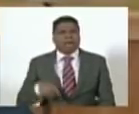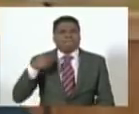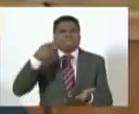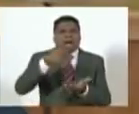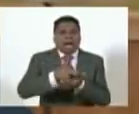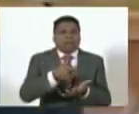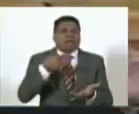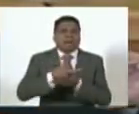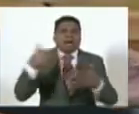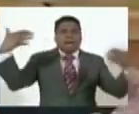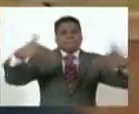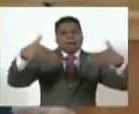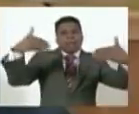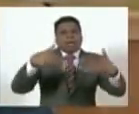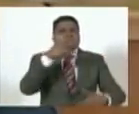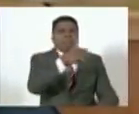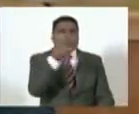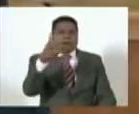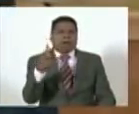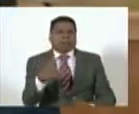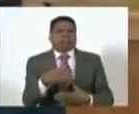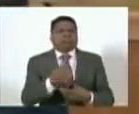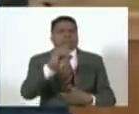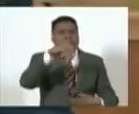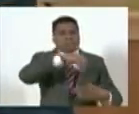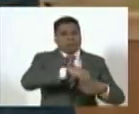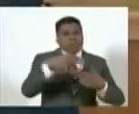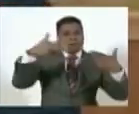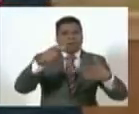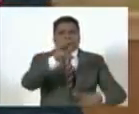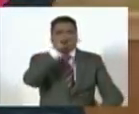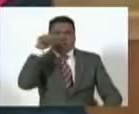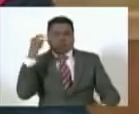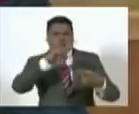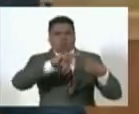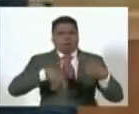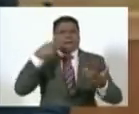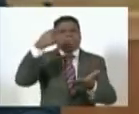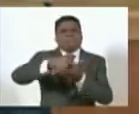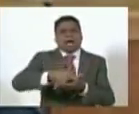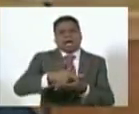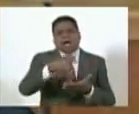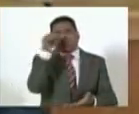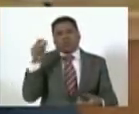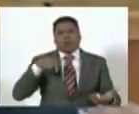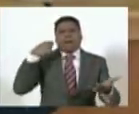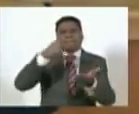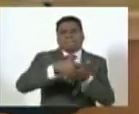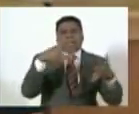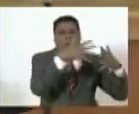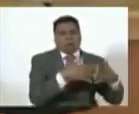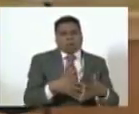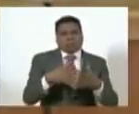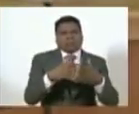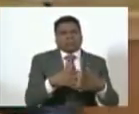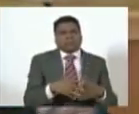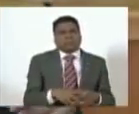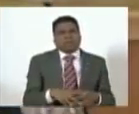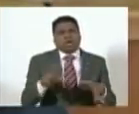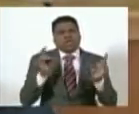delincuentes, sembrando delincuentes, pagándolo con drogas, pagándolo con dólares, para generar zozobra,